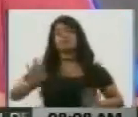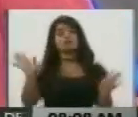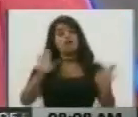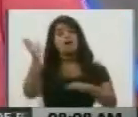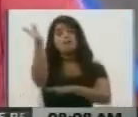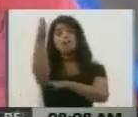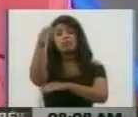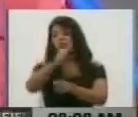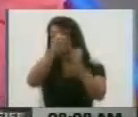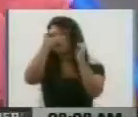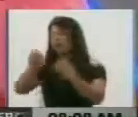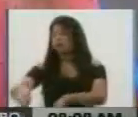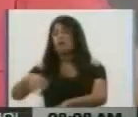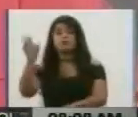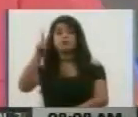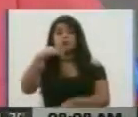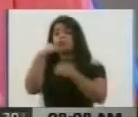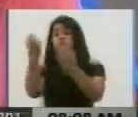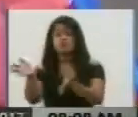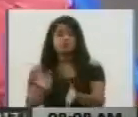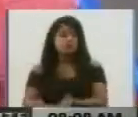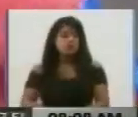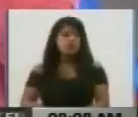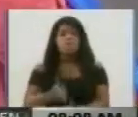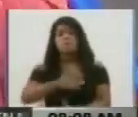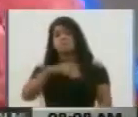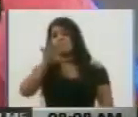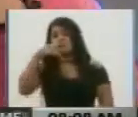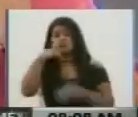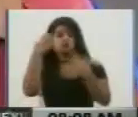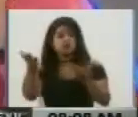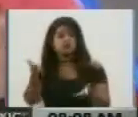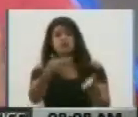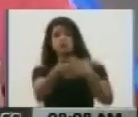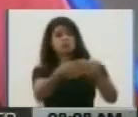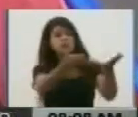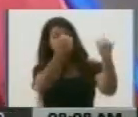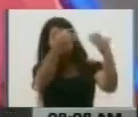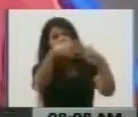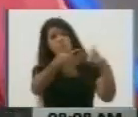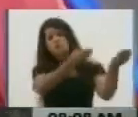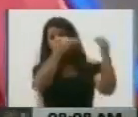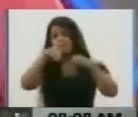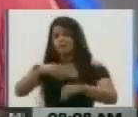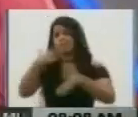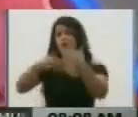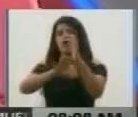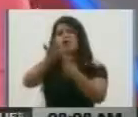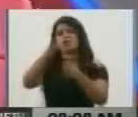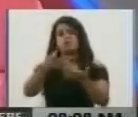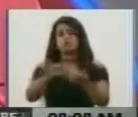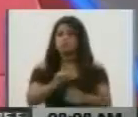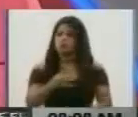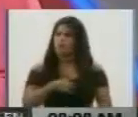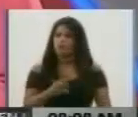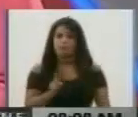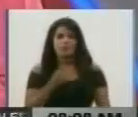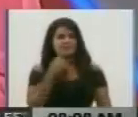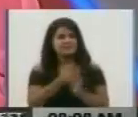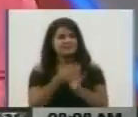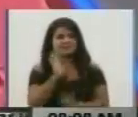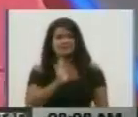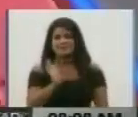ya no importa Venezuela, aquí no nos importa la patria, aquí que vengan los gringos a ver si mejoran esto. Eso está descartado, porque este